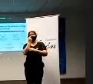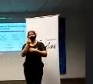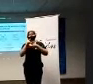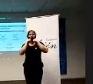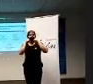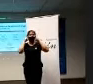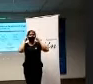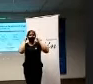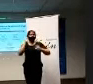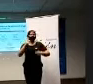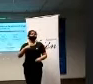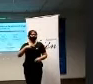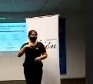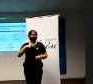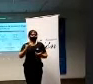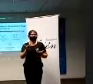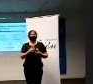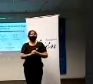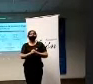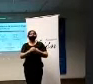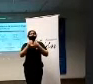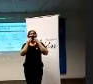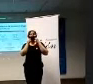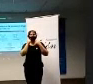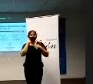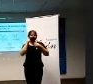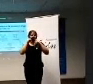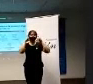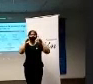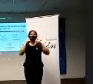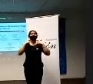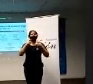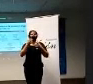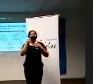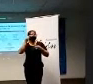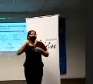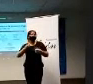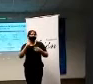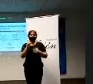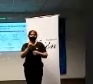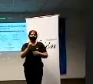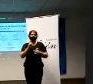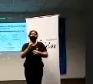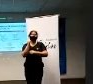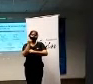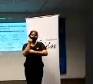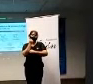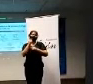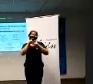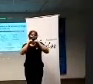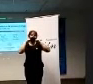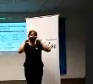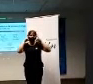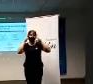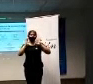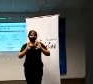esté flojo para poder entonces seguir cuidándonos. Bueno, y es con respecto a esto